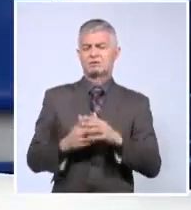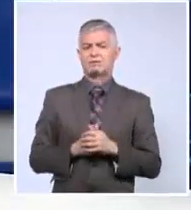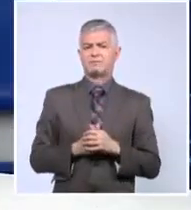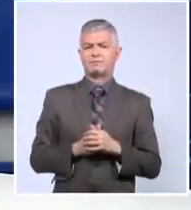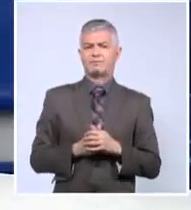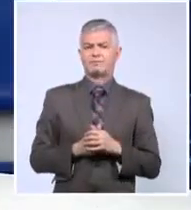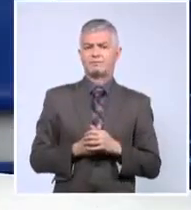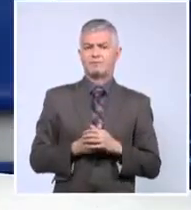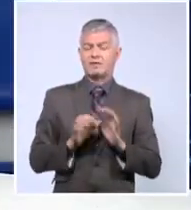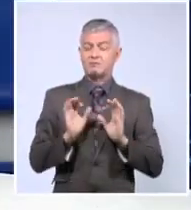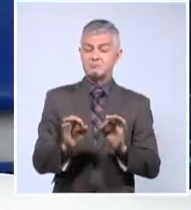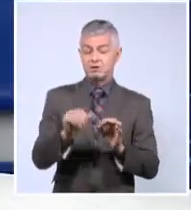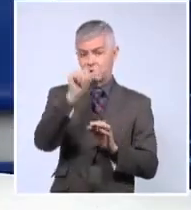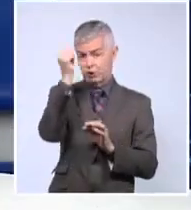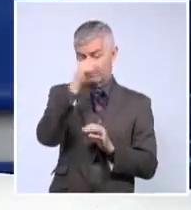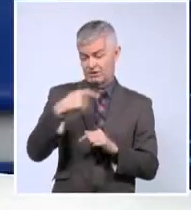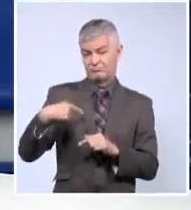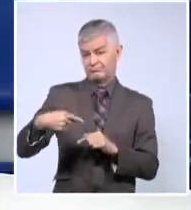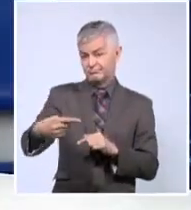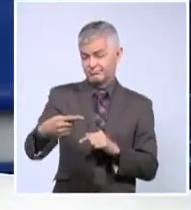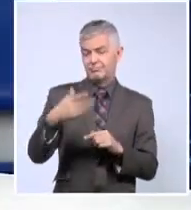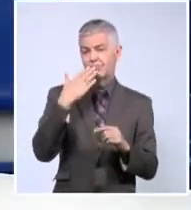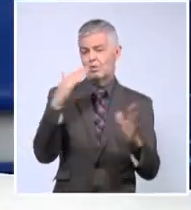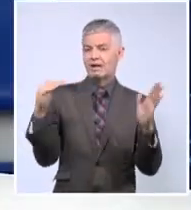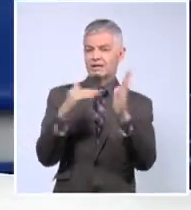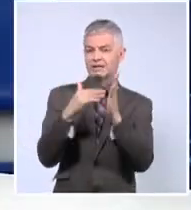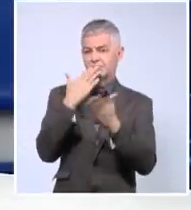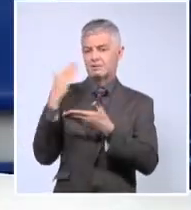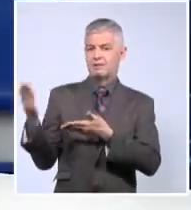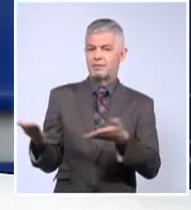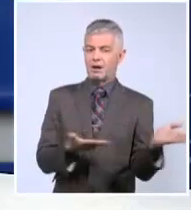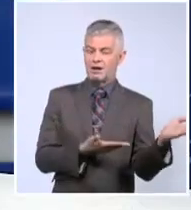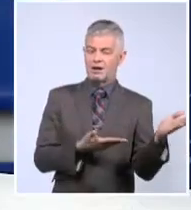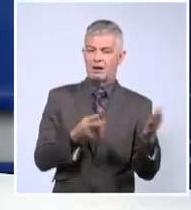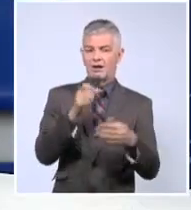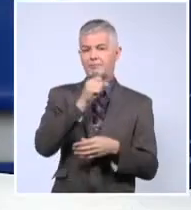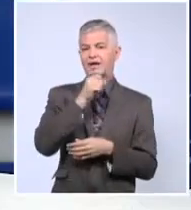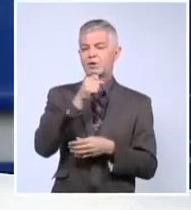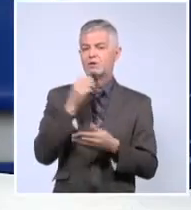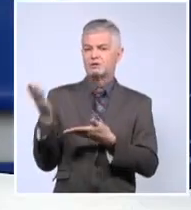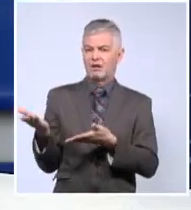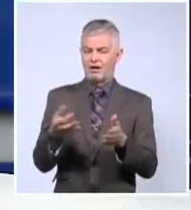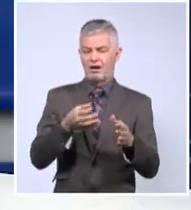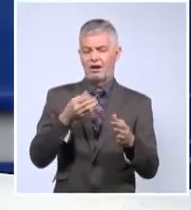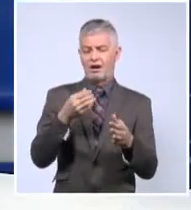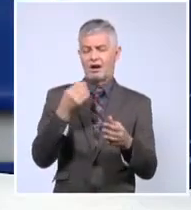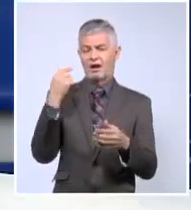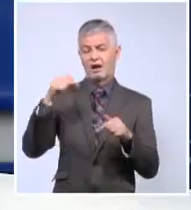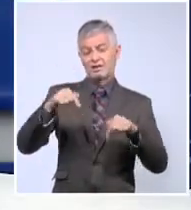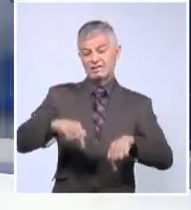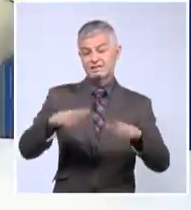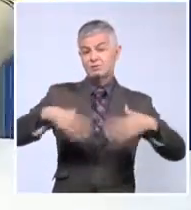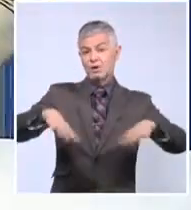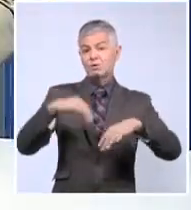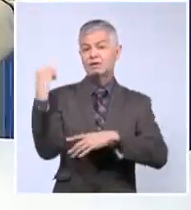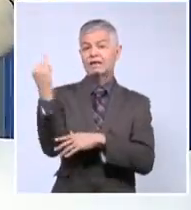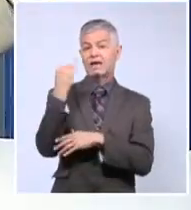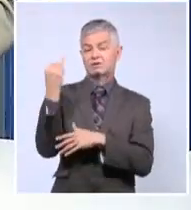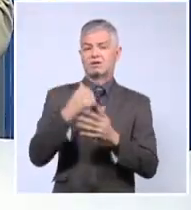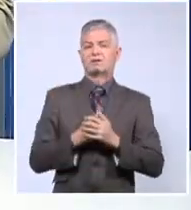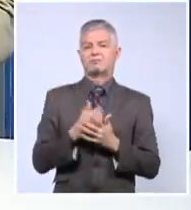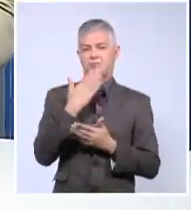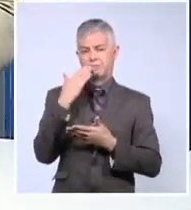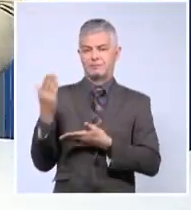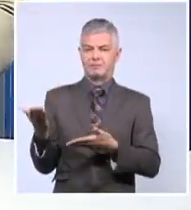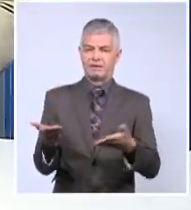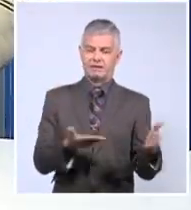Como cada domingo, las buenas tardes y la bienvenida para Oliver Zamora Oria y su habitual comentario del acontecer internacional. Bienvenido. Muchas gracias, Isabelita. Muy